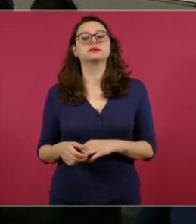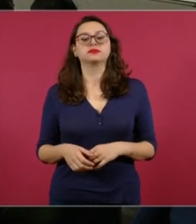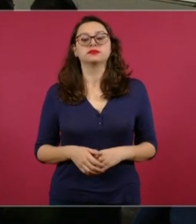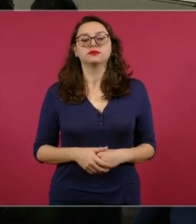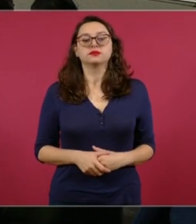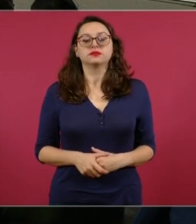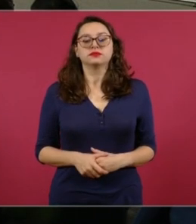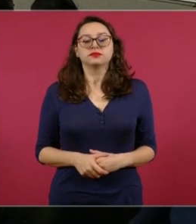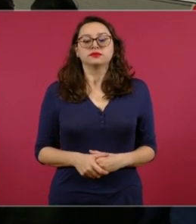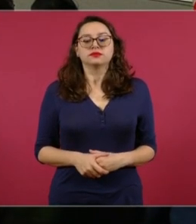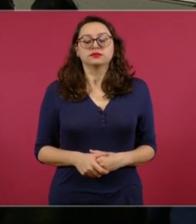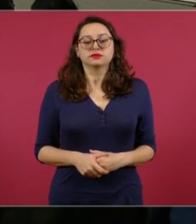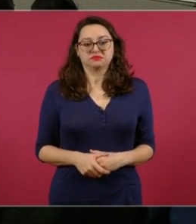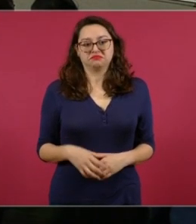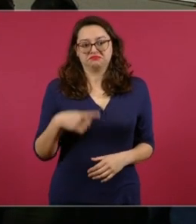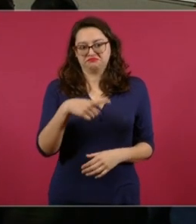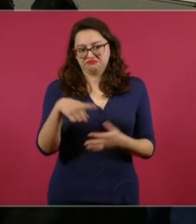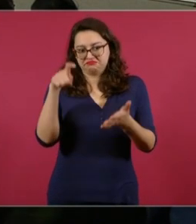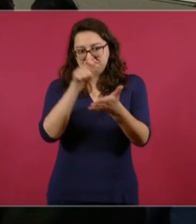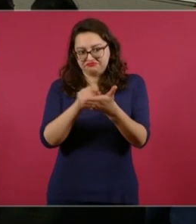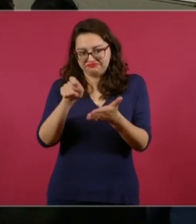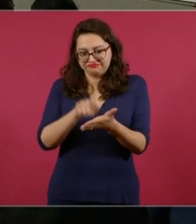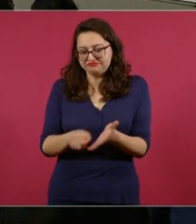escribían, tiene un libro